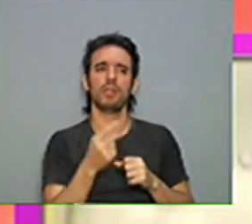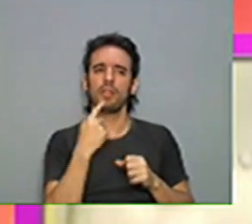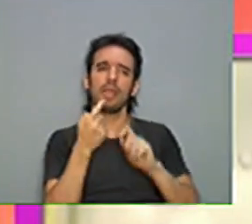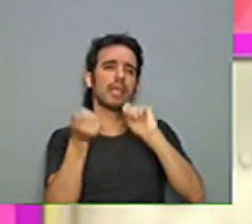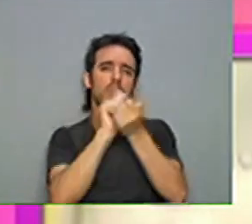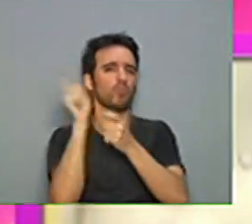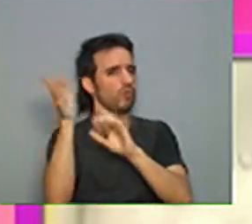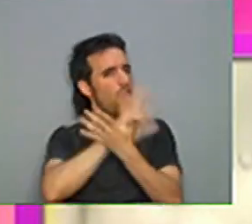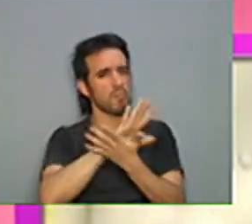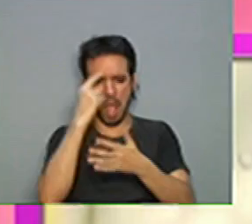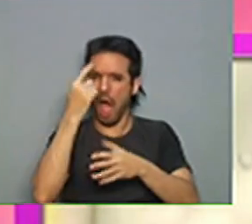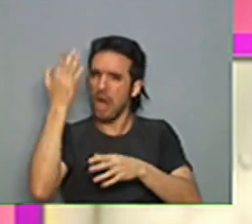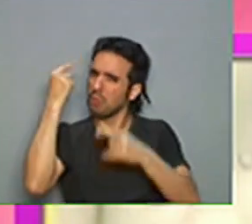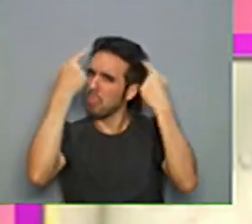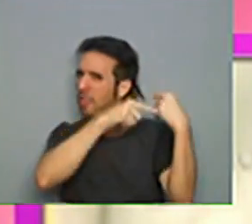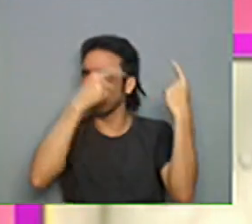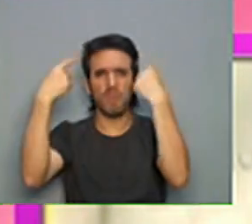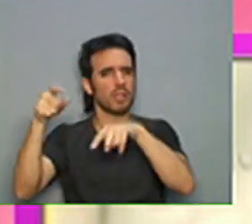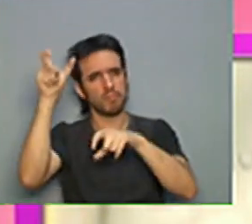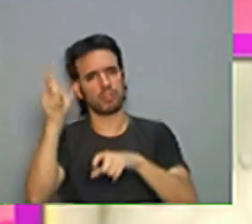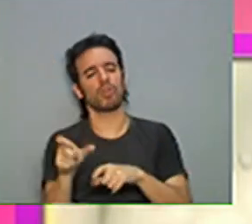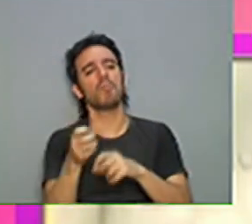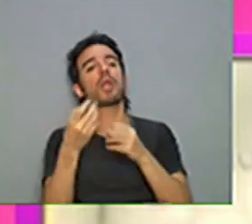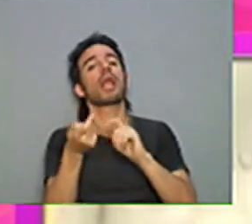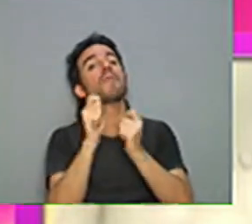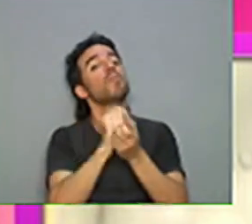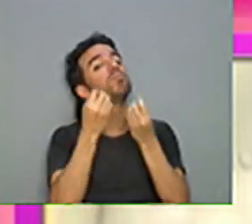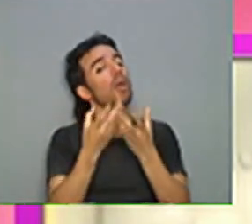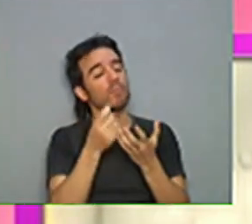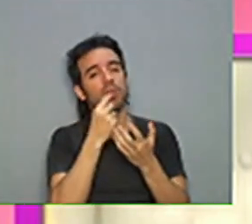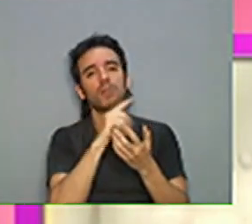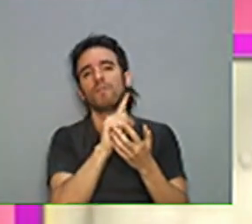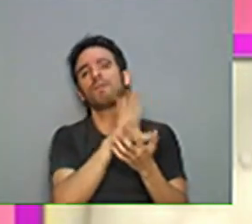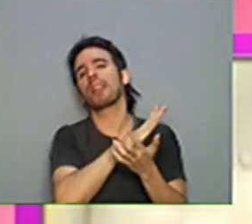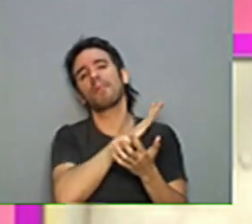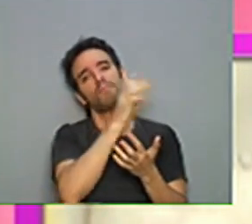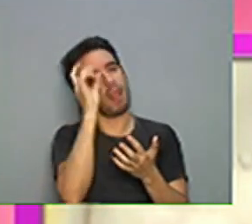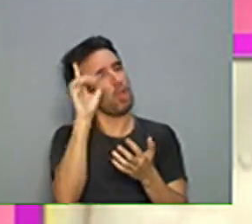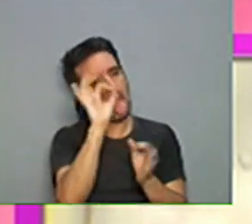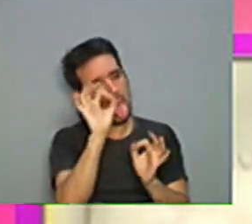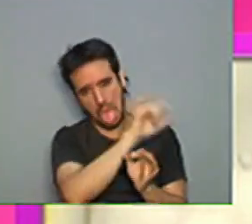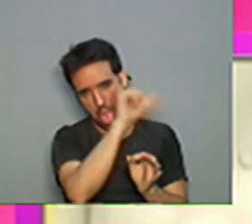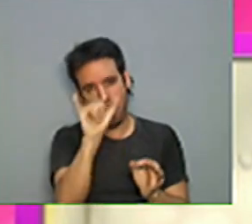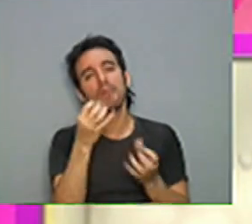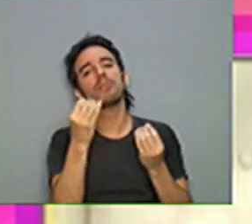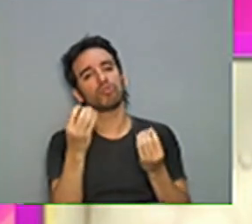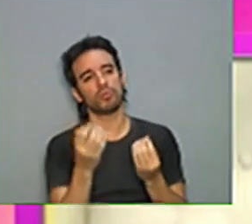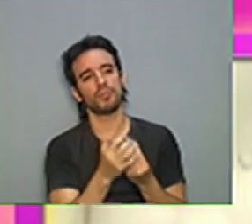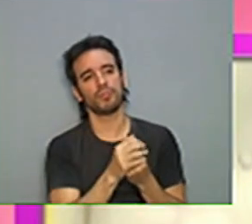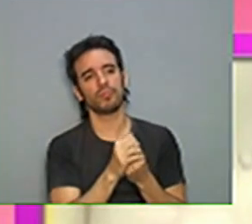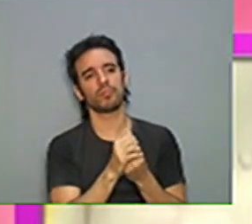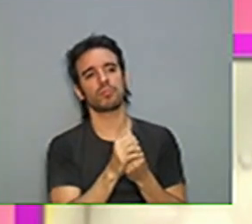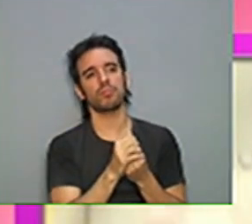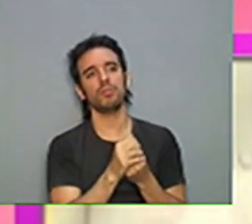totalmente su actitud ahora. Sí, pero vos... ¿Por qué cambió? ¿Porque no le perdoné? ¿O porque qué? ¿Qué pasó? Pero o Karina, tal vez